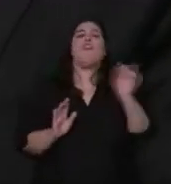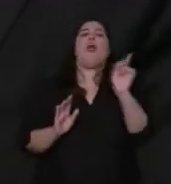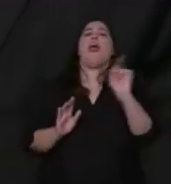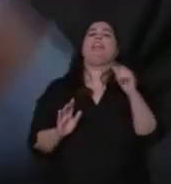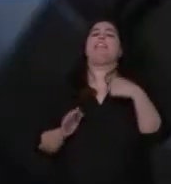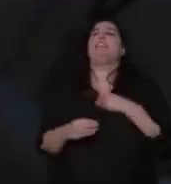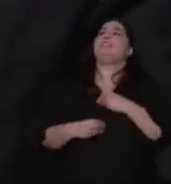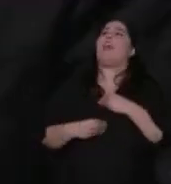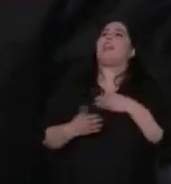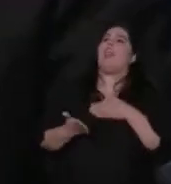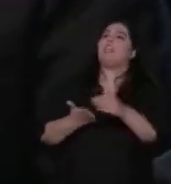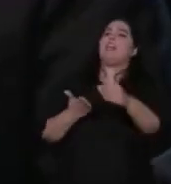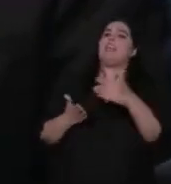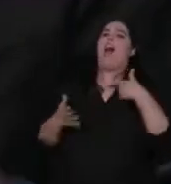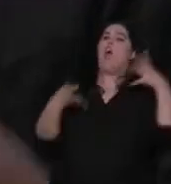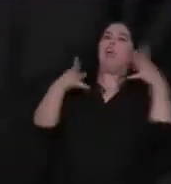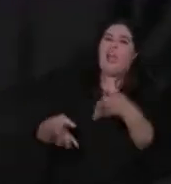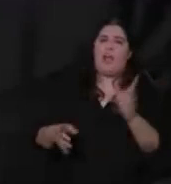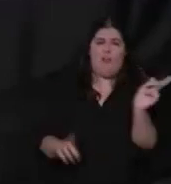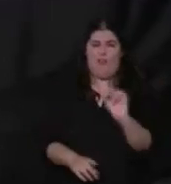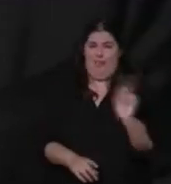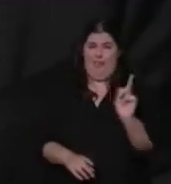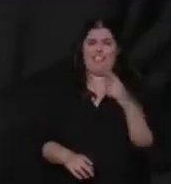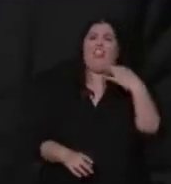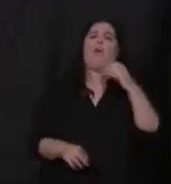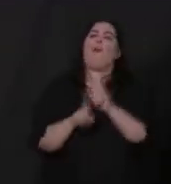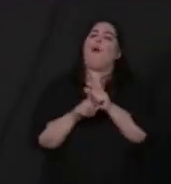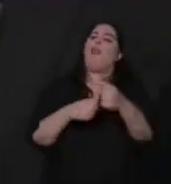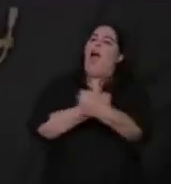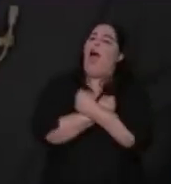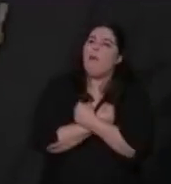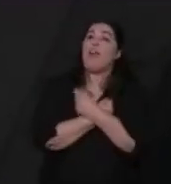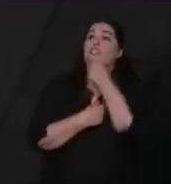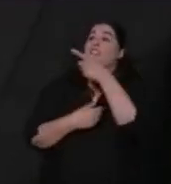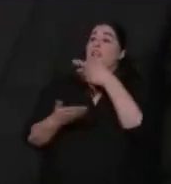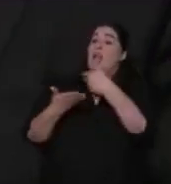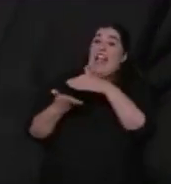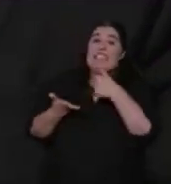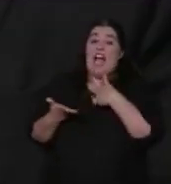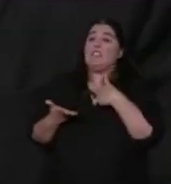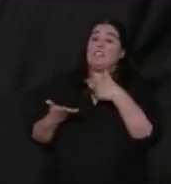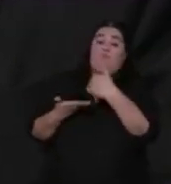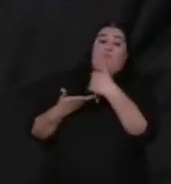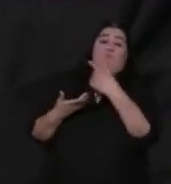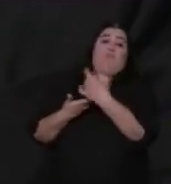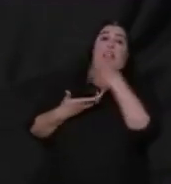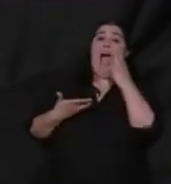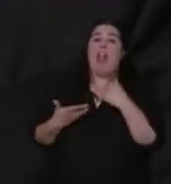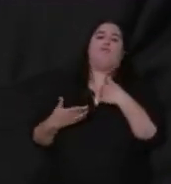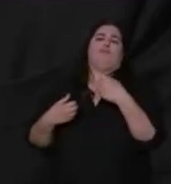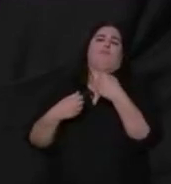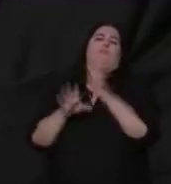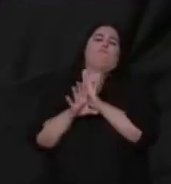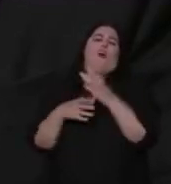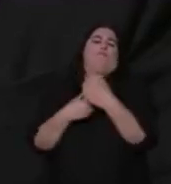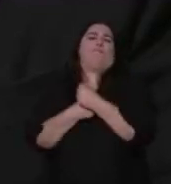sentirse rechazado y atacar lo que a uno lo rechaza, se trata de ir al abrazo de lo que a uno lo rechaza. Pero de vuelta, digamos, era un joven, digamos,